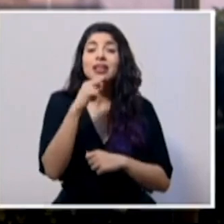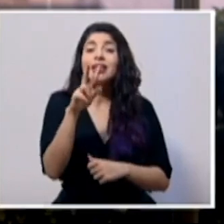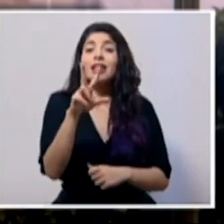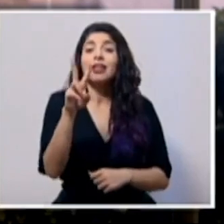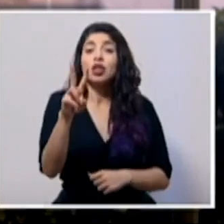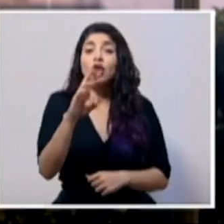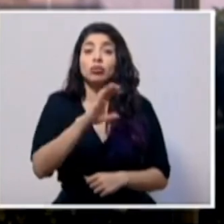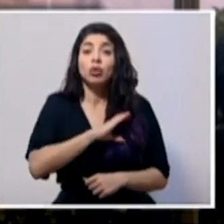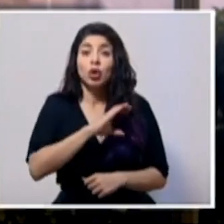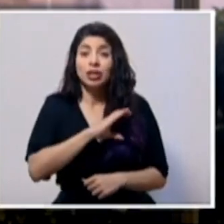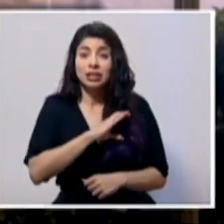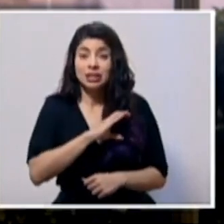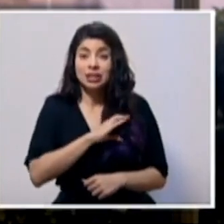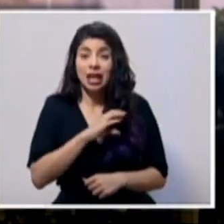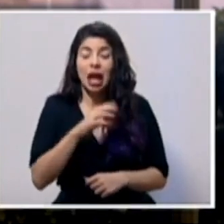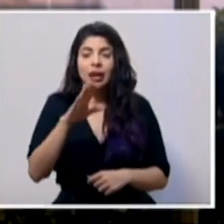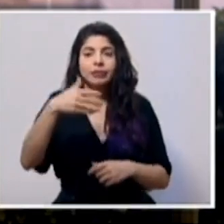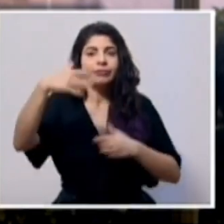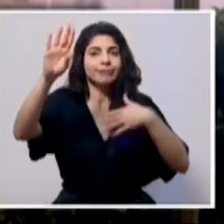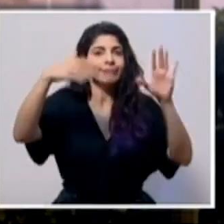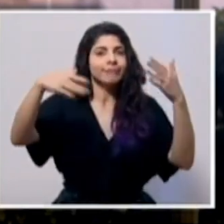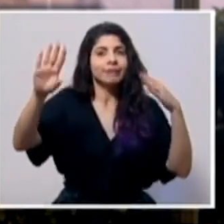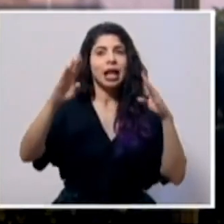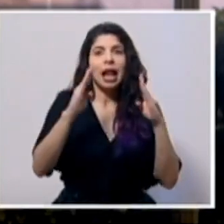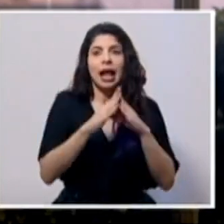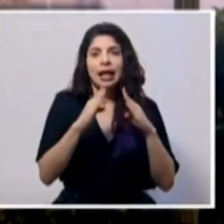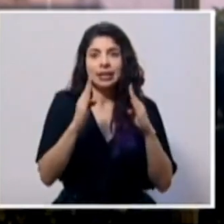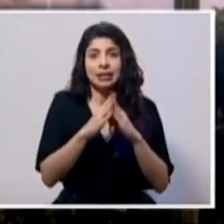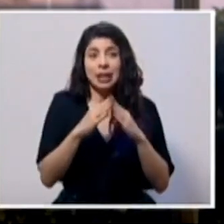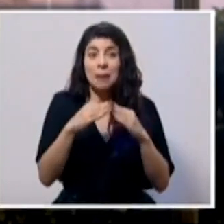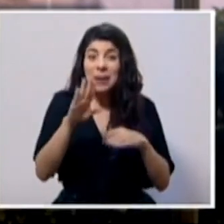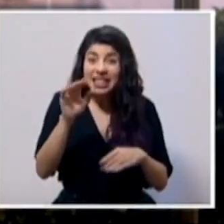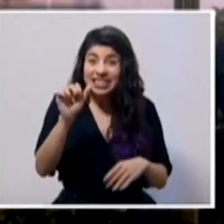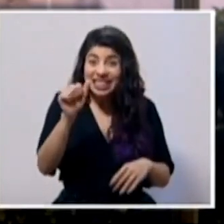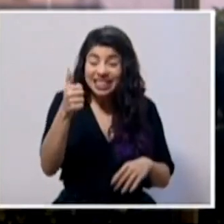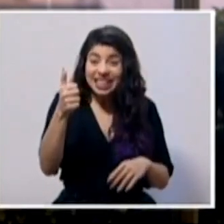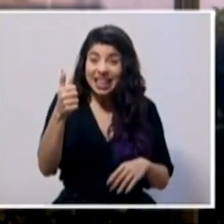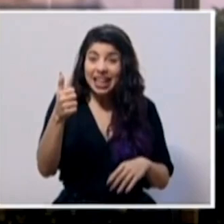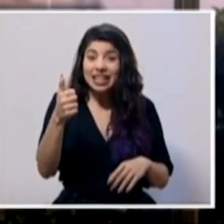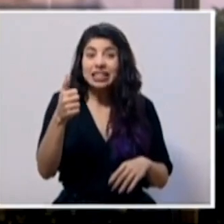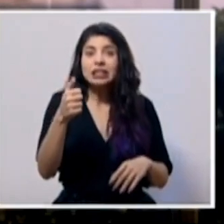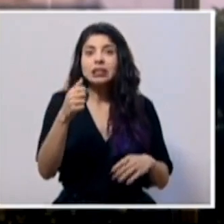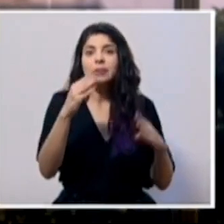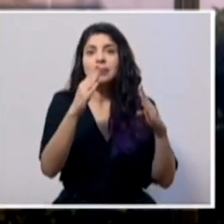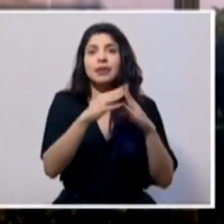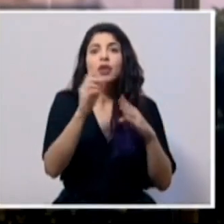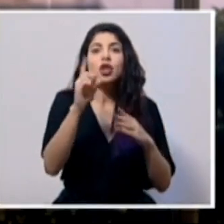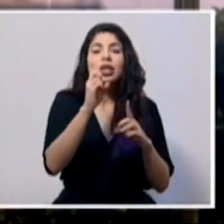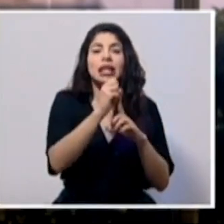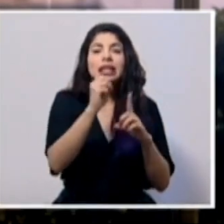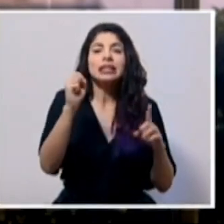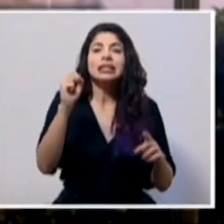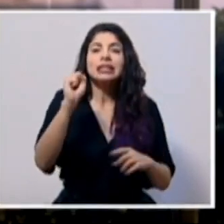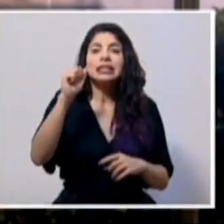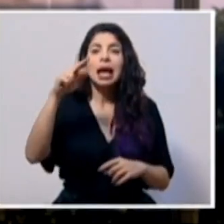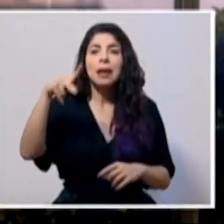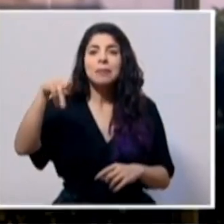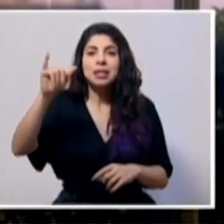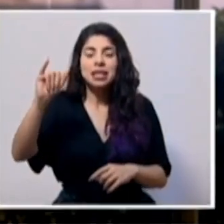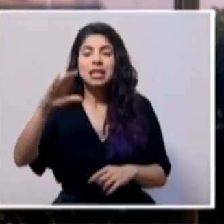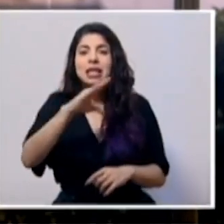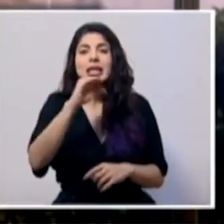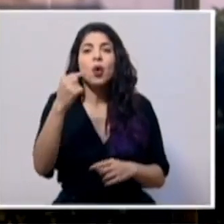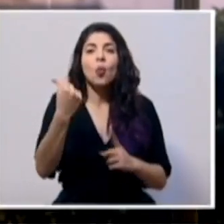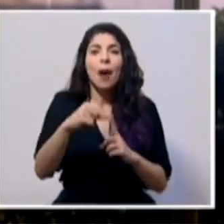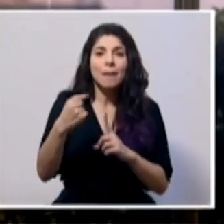oficiales de la Fuerza Pública fueron enviados a sus hogares. Más de 10 de ellos vivían en Sarapiquí y en Guápiles.